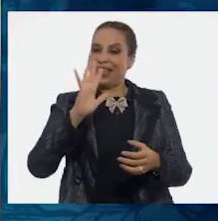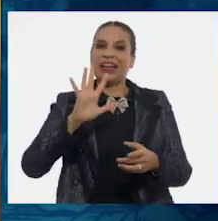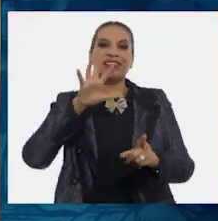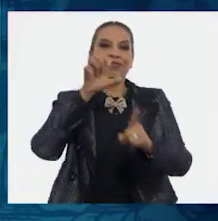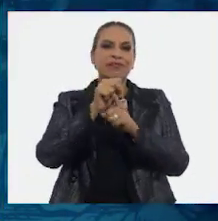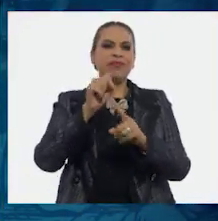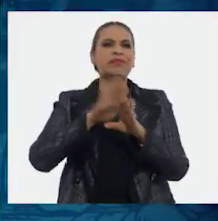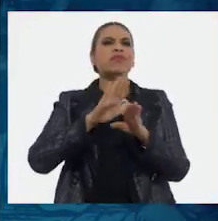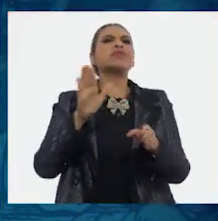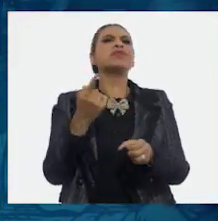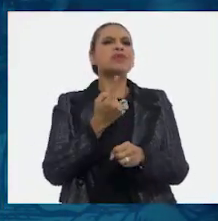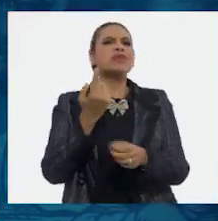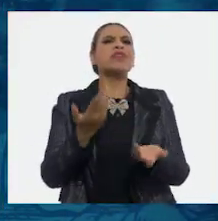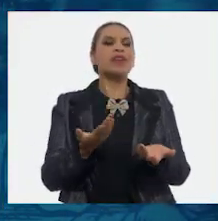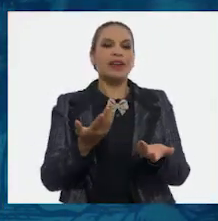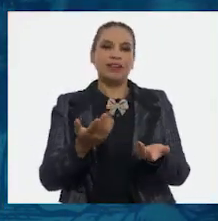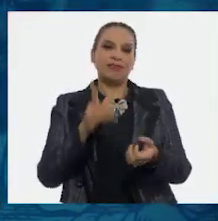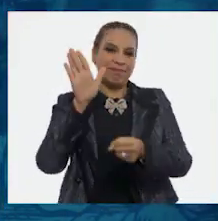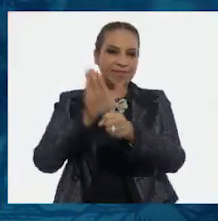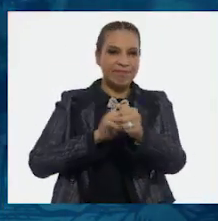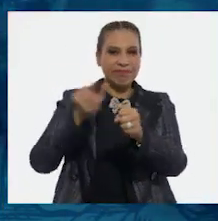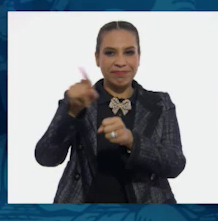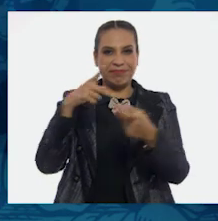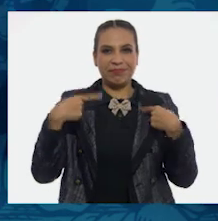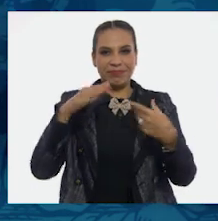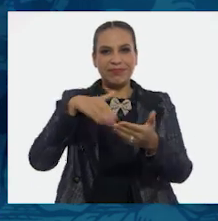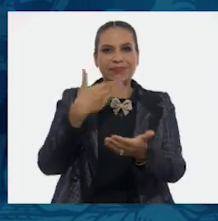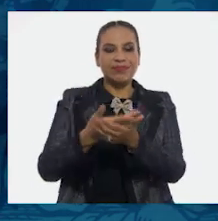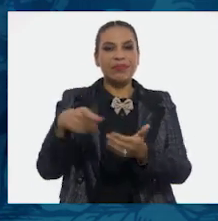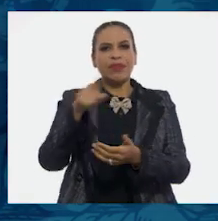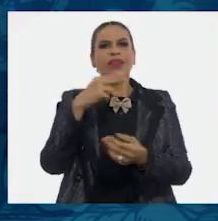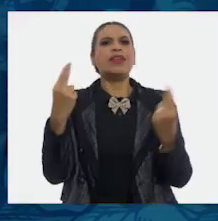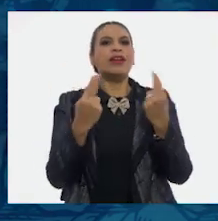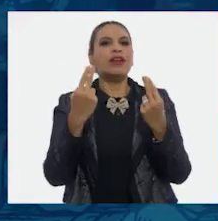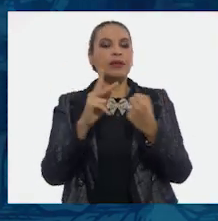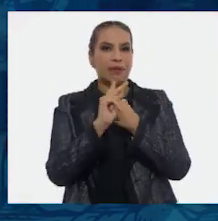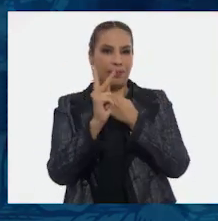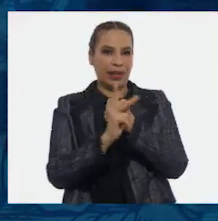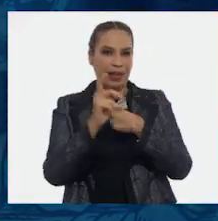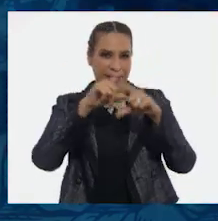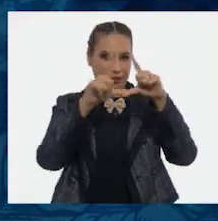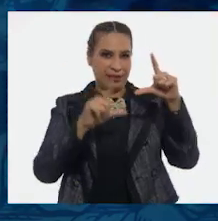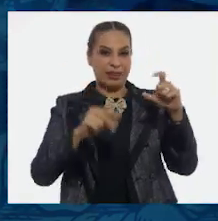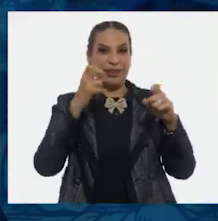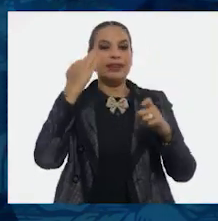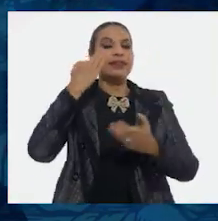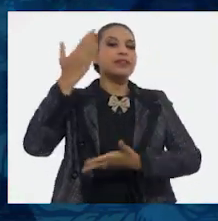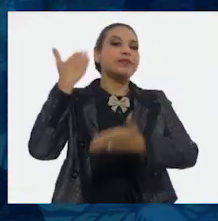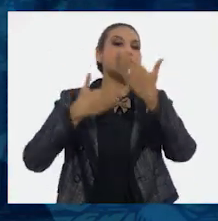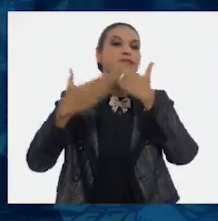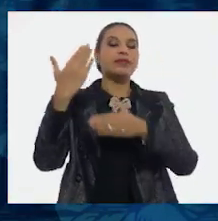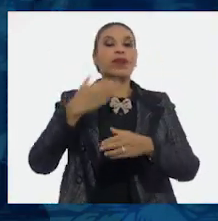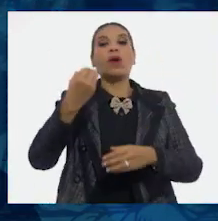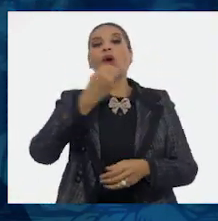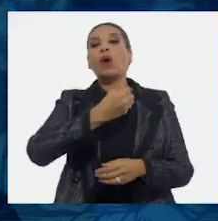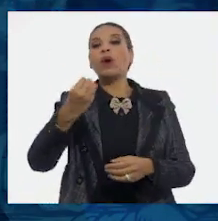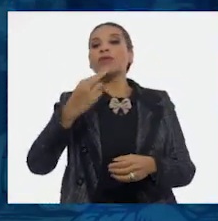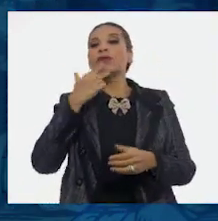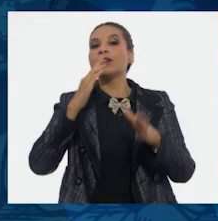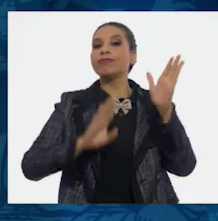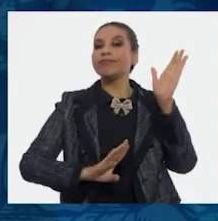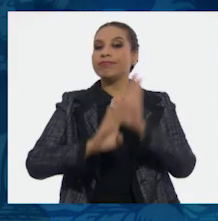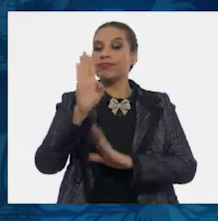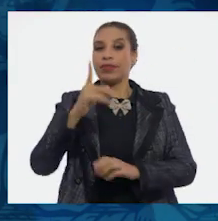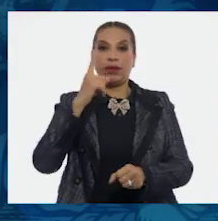en parte porque convenció a la población que lo que necesitaba el país en ese momento era orden y progreso,